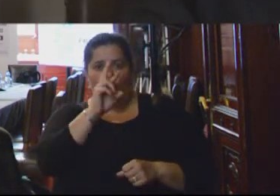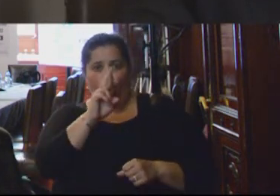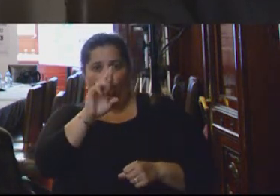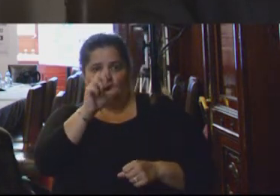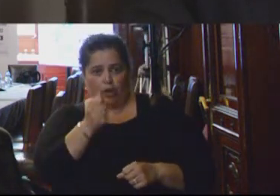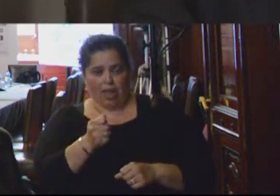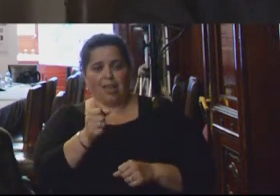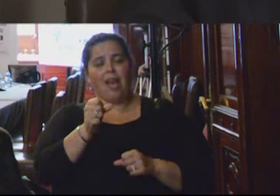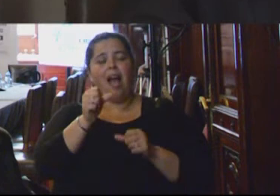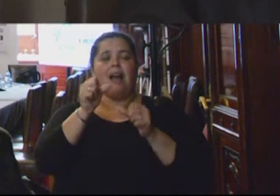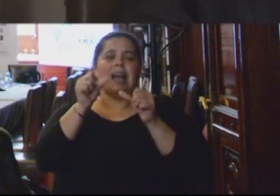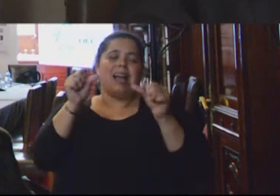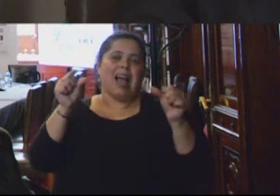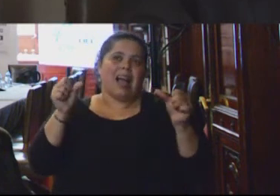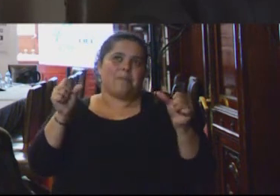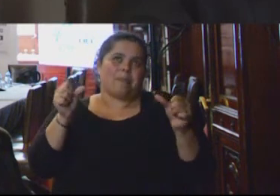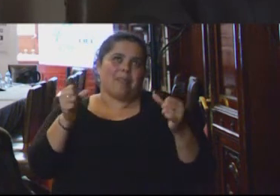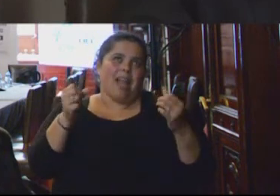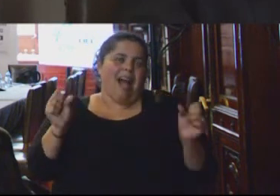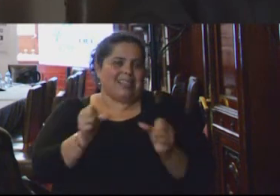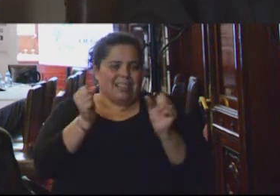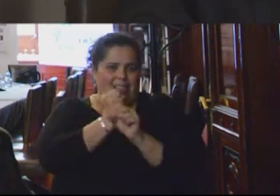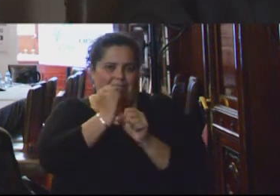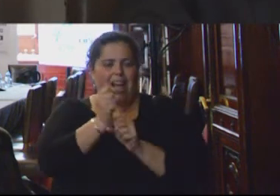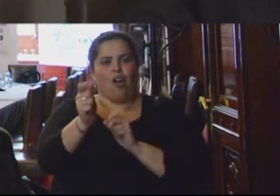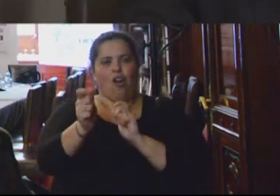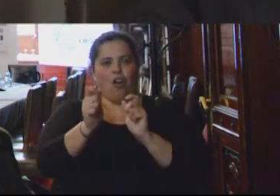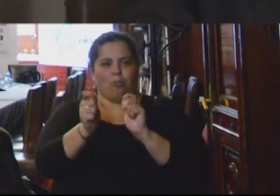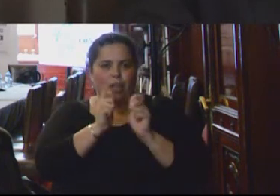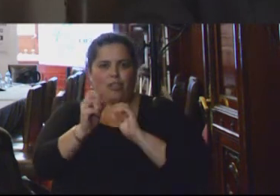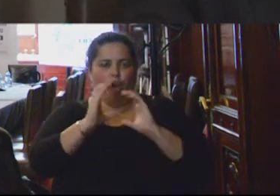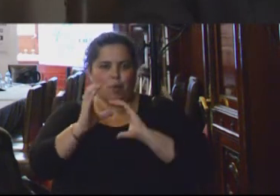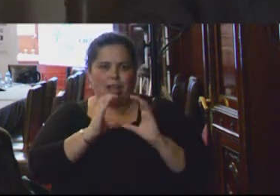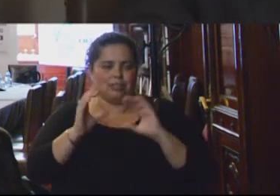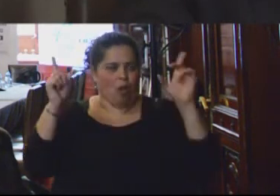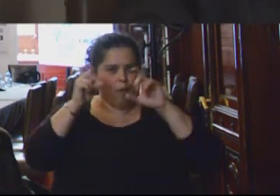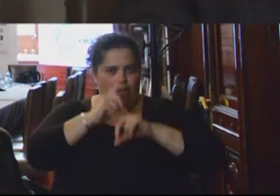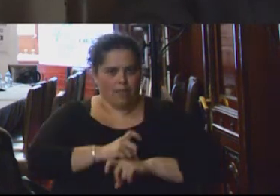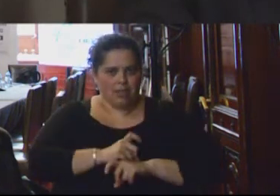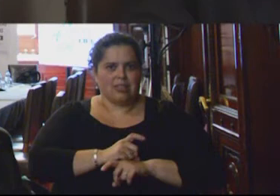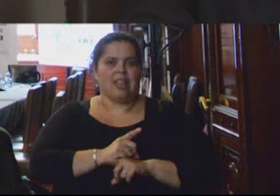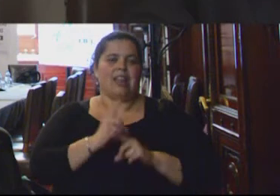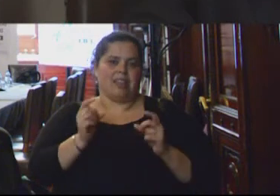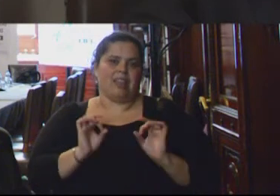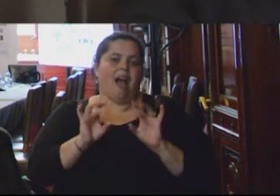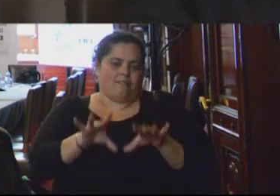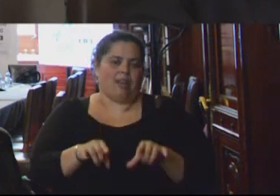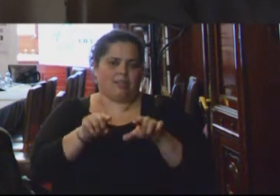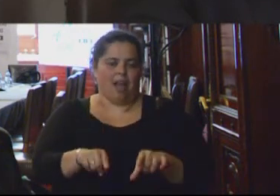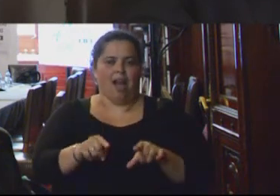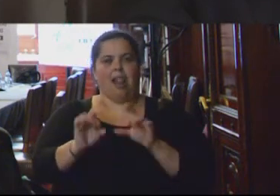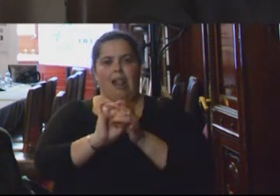la comunicación que inevitablemente afectaron a la libertad de expresión. Esto motivó a